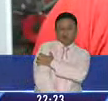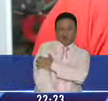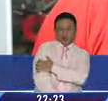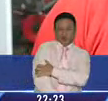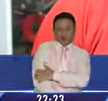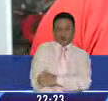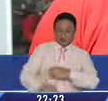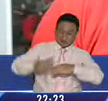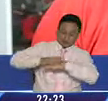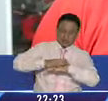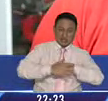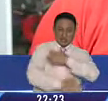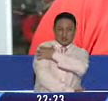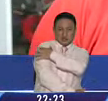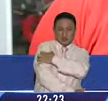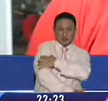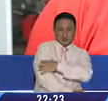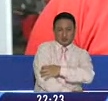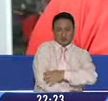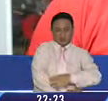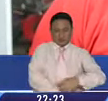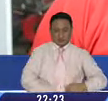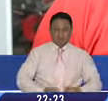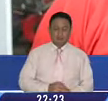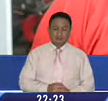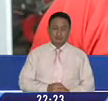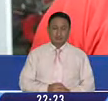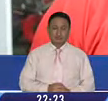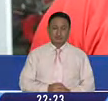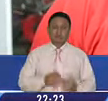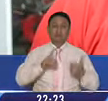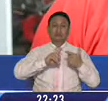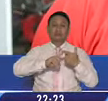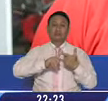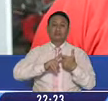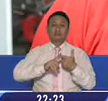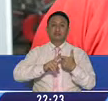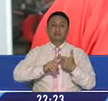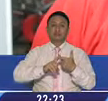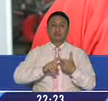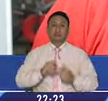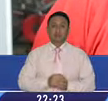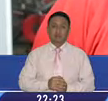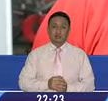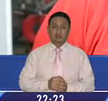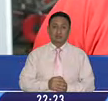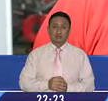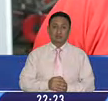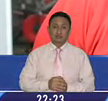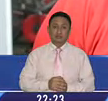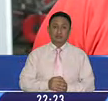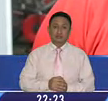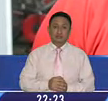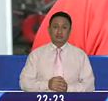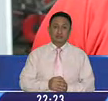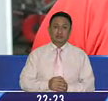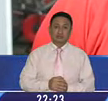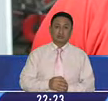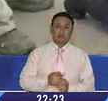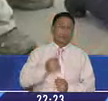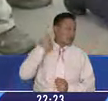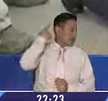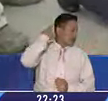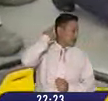arrastre del vehículo grande. Tenía un corte bastante profundo en la parte posterior de la